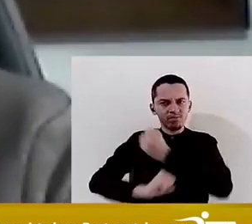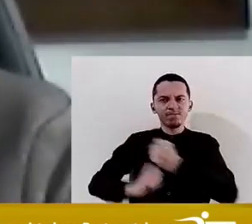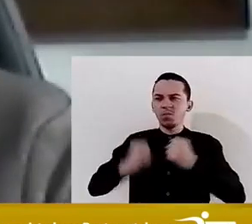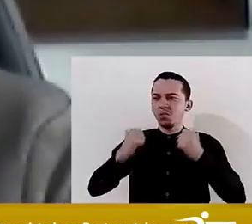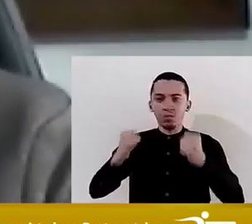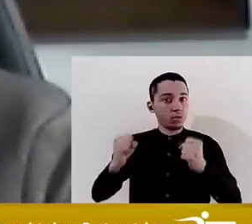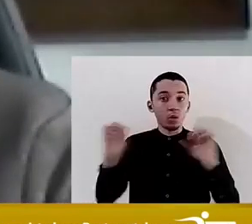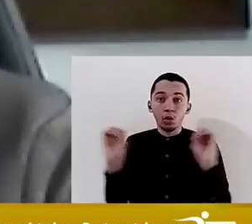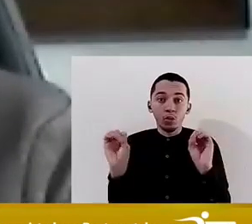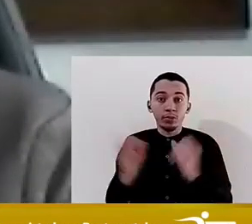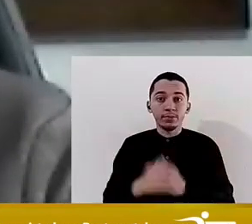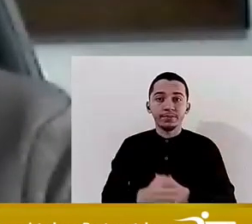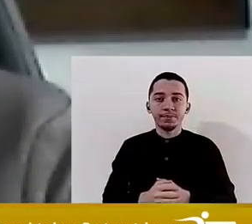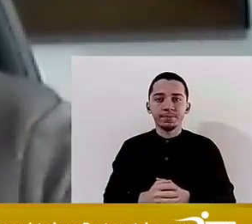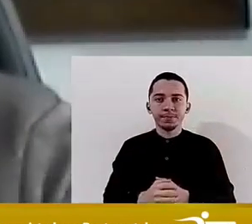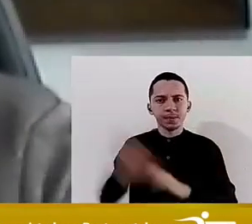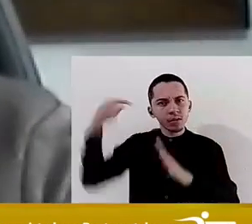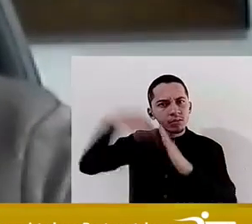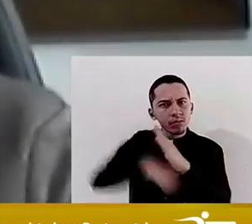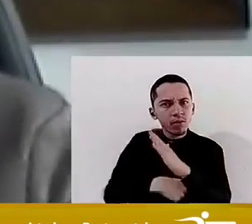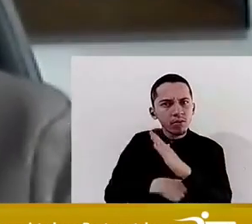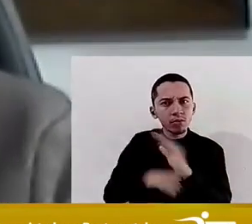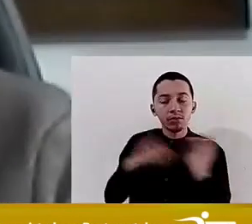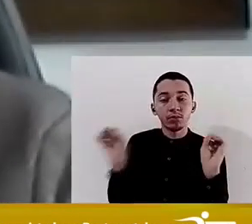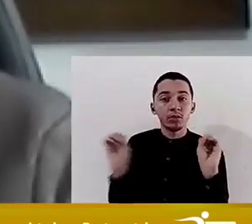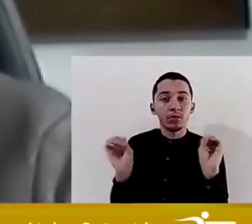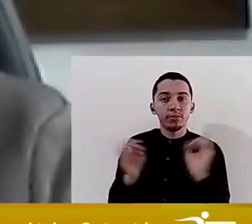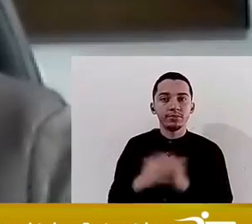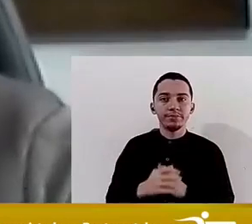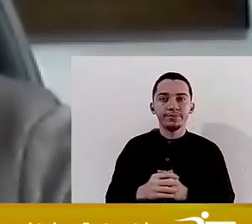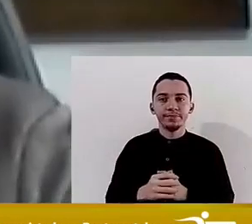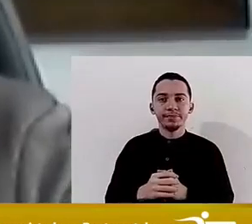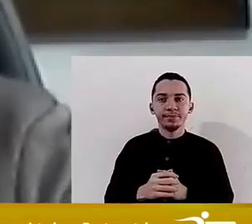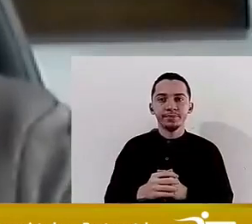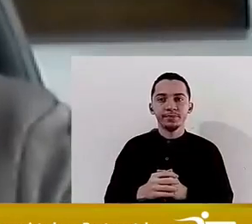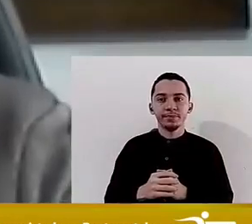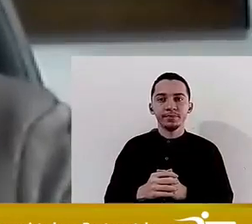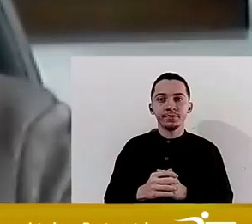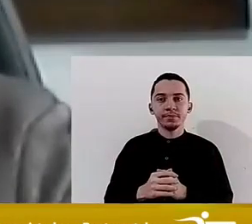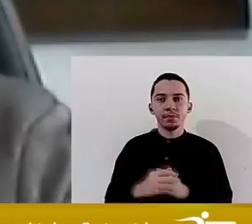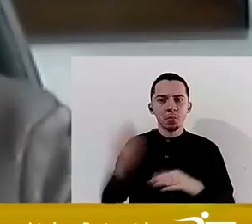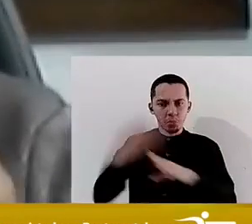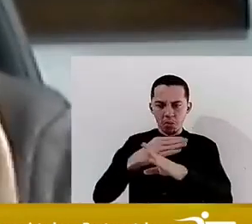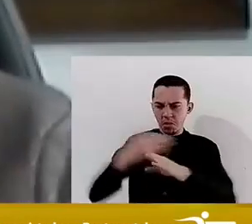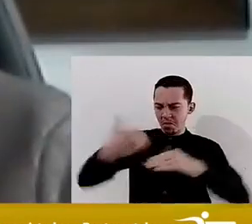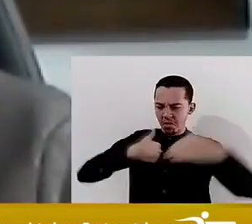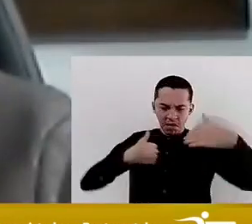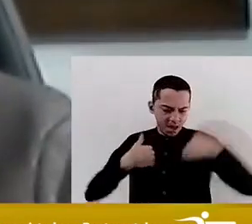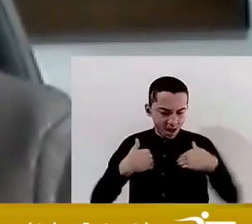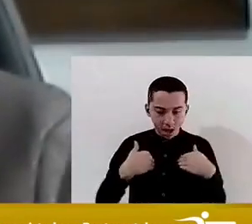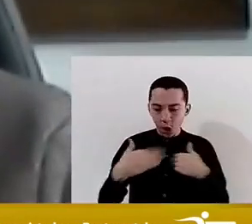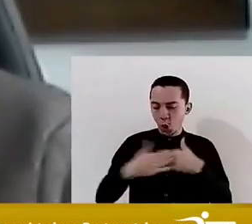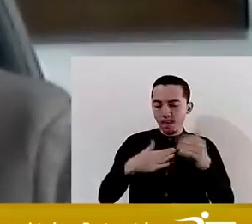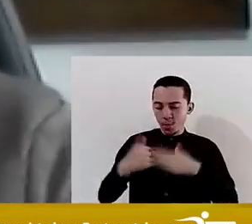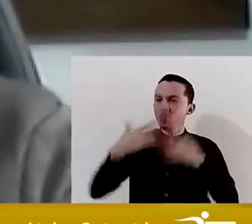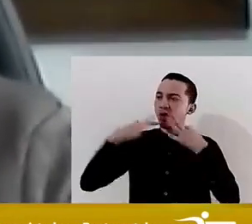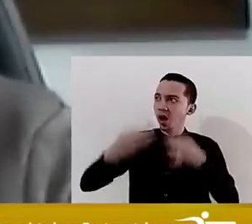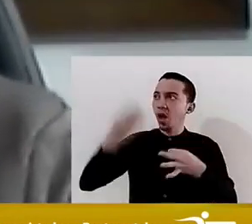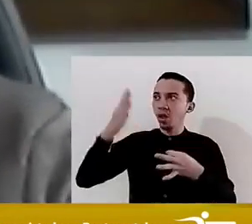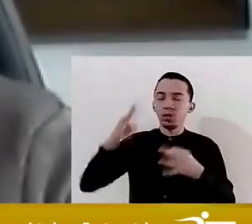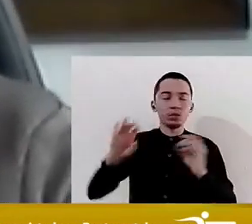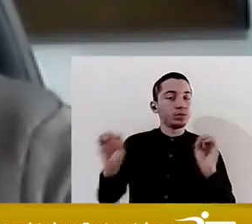era profunda. No era a prueba de tormentas. No era a prueba de